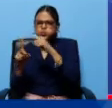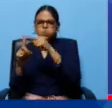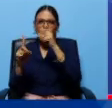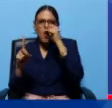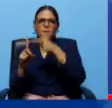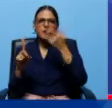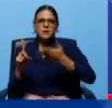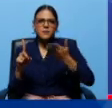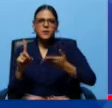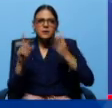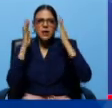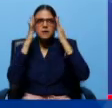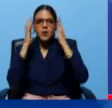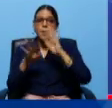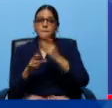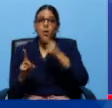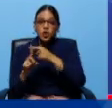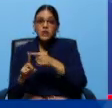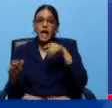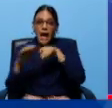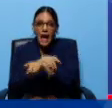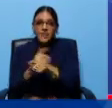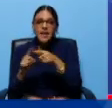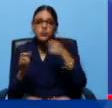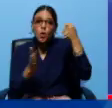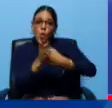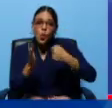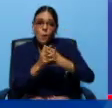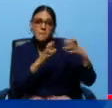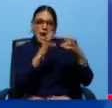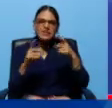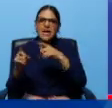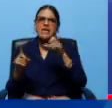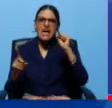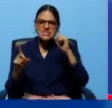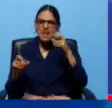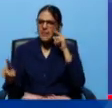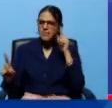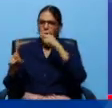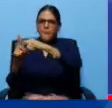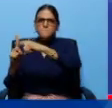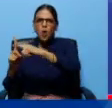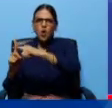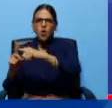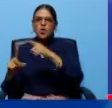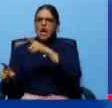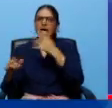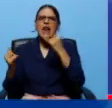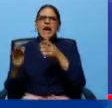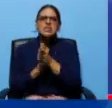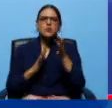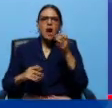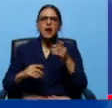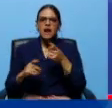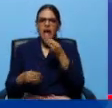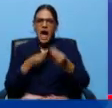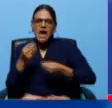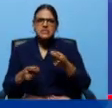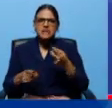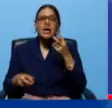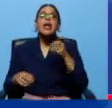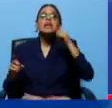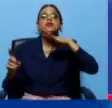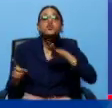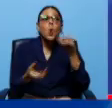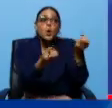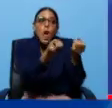porque en la batalla de Pantano de Vargas, Santander tuvo una conducta inapropiada, dice la